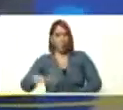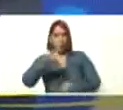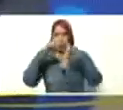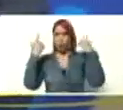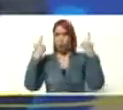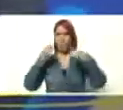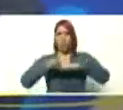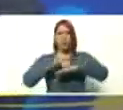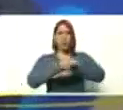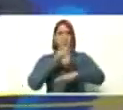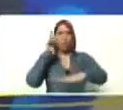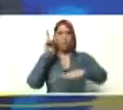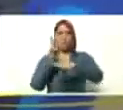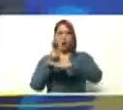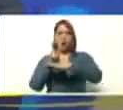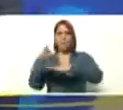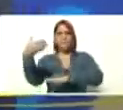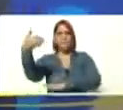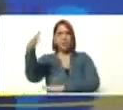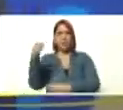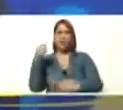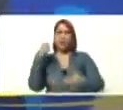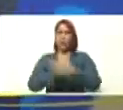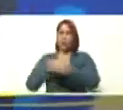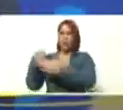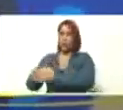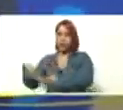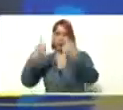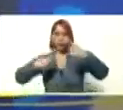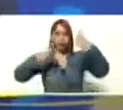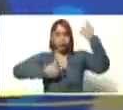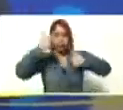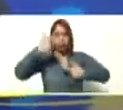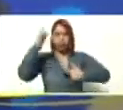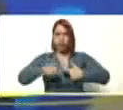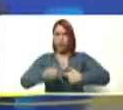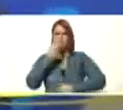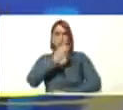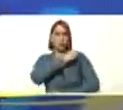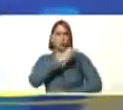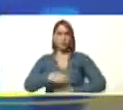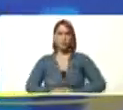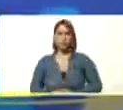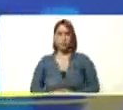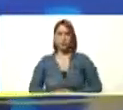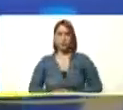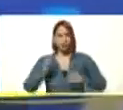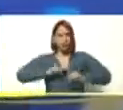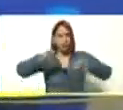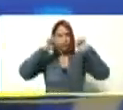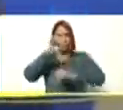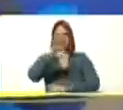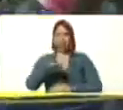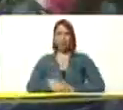municipio Vargas. Esa bandera de lucha que nos enseñó Chávez y que nos enseñó García Carneiro. ¡Que viva la patria!